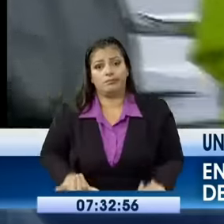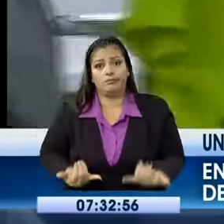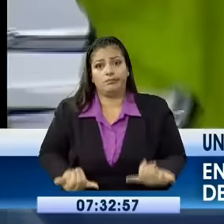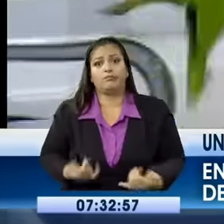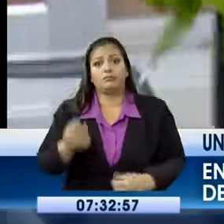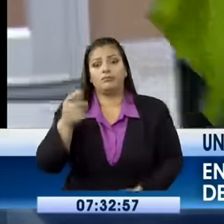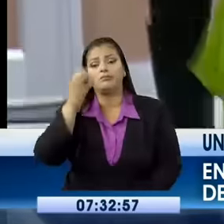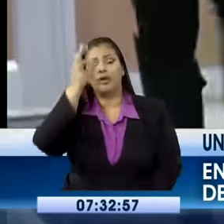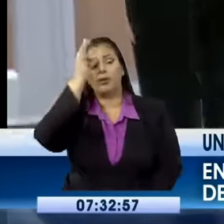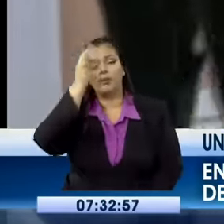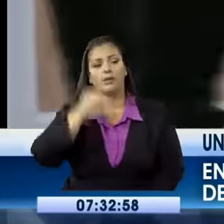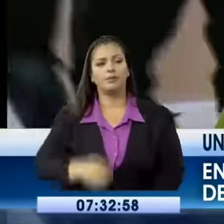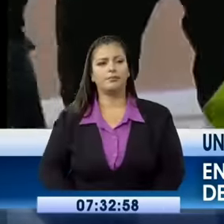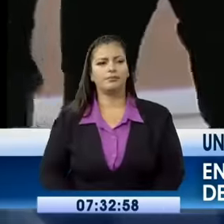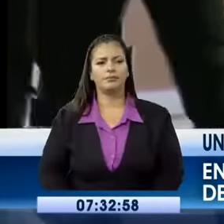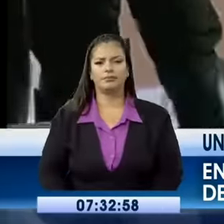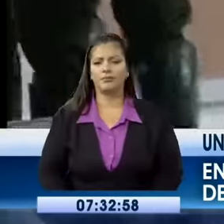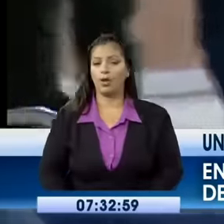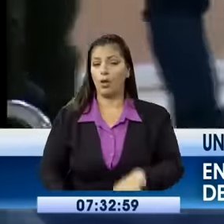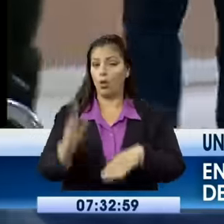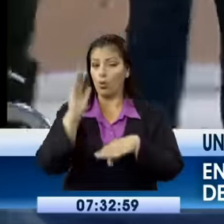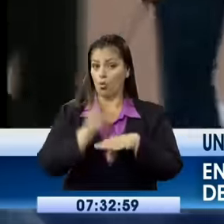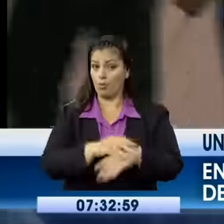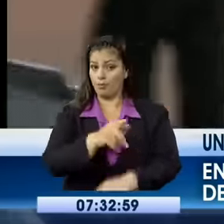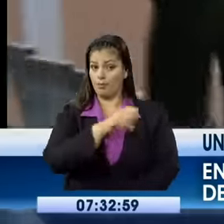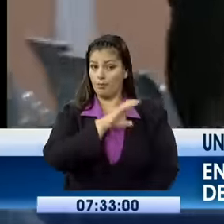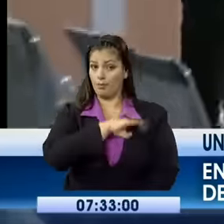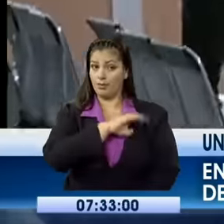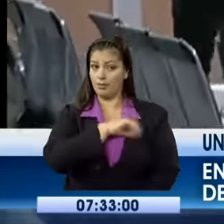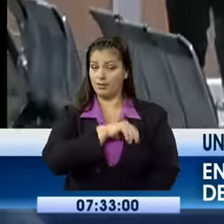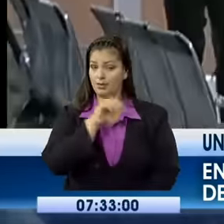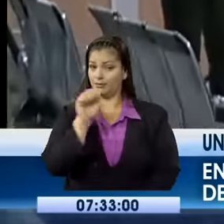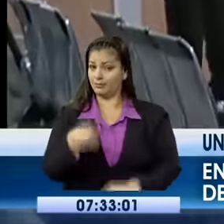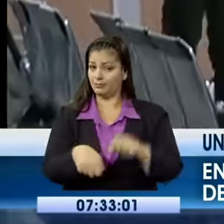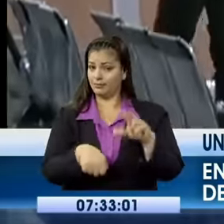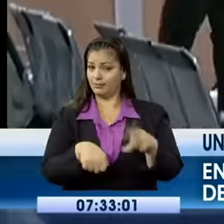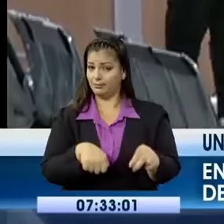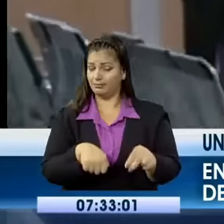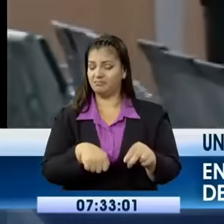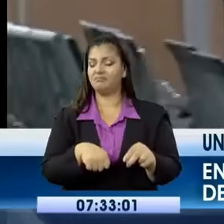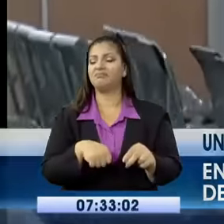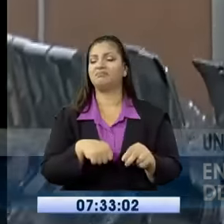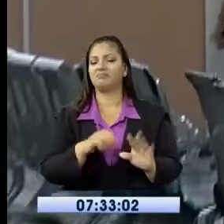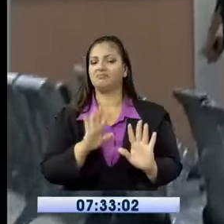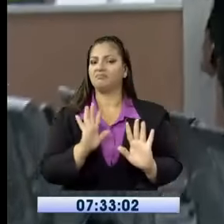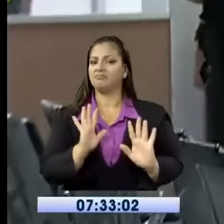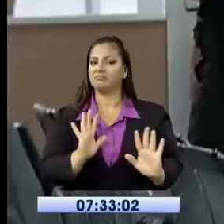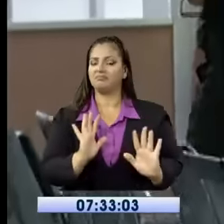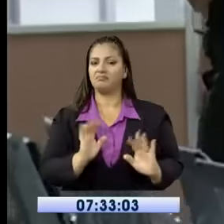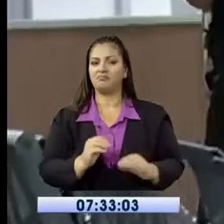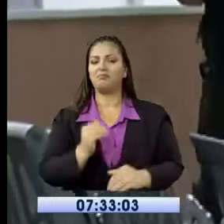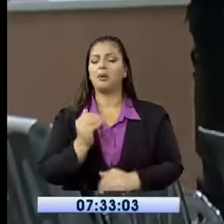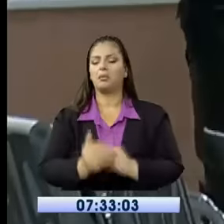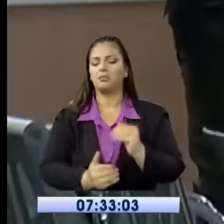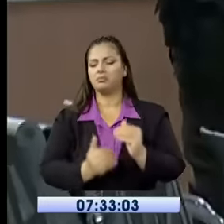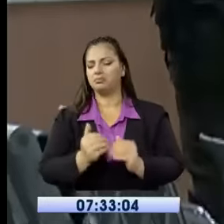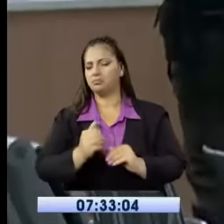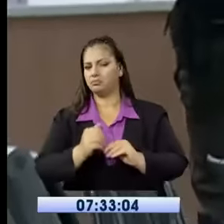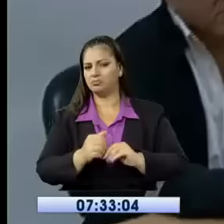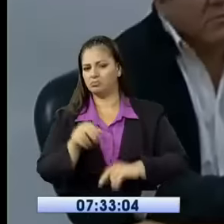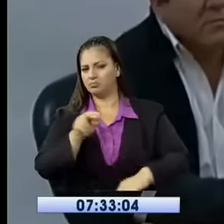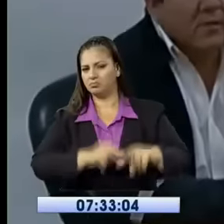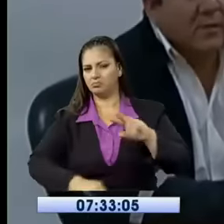horas se conocerá si los policías acusados serán o no incluidos en el proceso